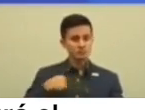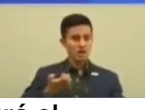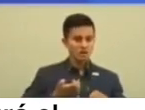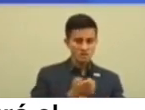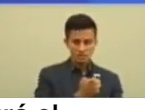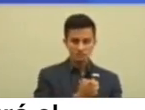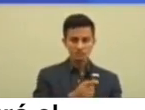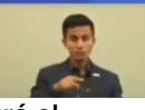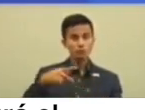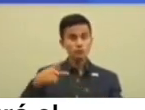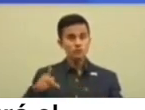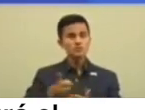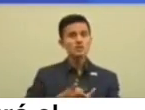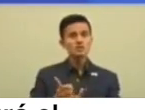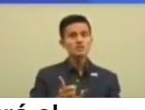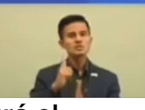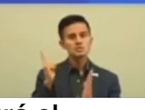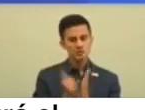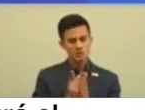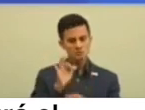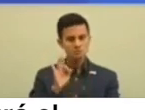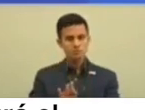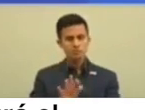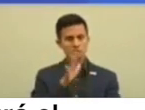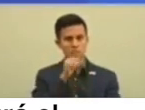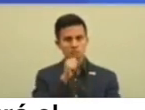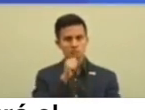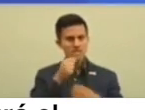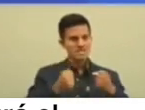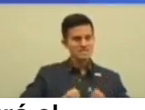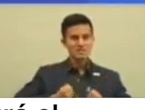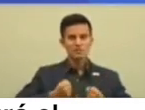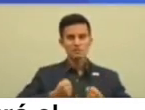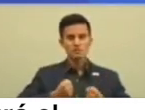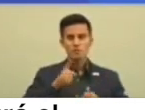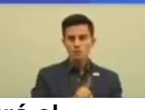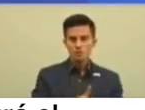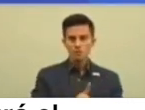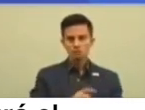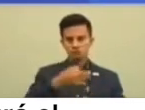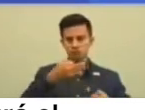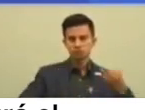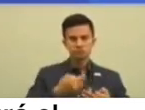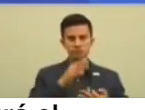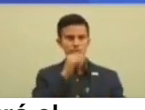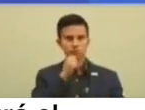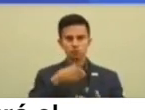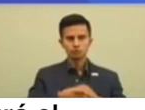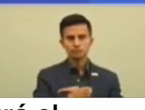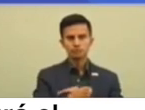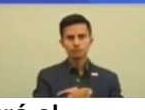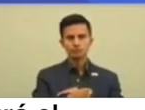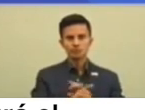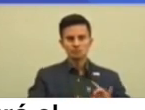sus derechos a la legalidad, la seguridad jurídica, el desarrollo, la integridad personal, con motivo de actos